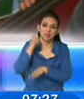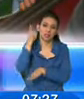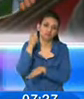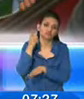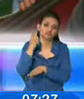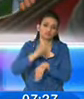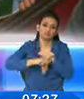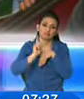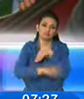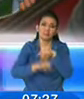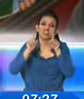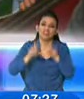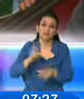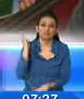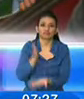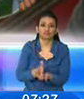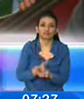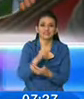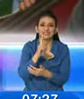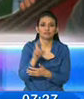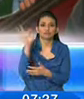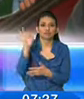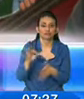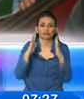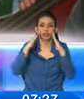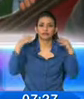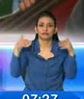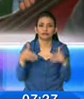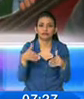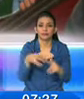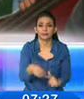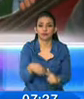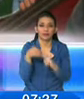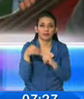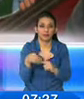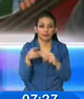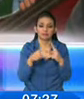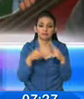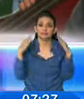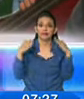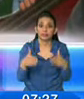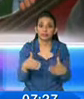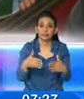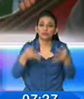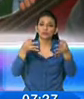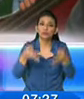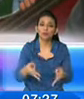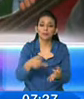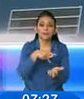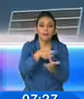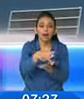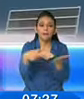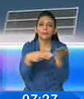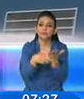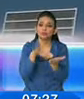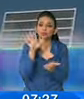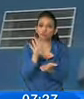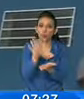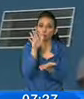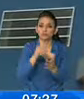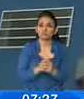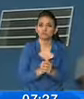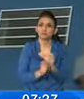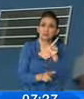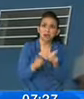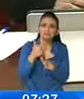en ese corredor, 100% de atención prioritaria, atención cumpliendo la tarifa determinada. Para evitar que los usuarios